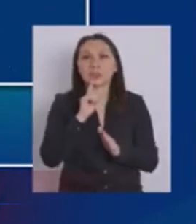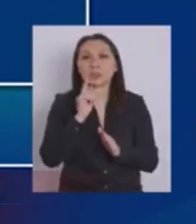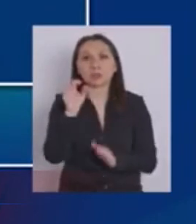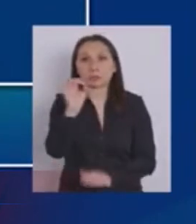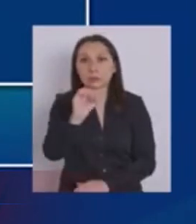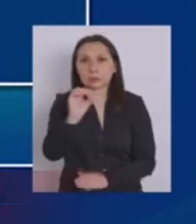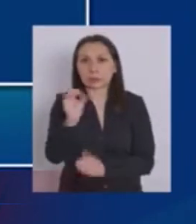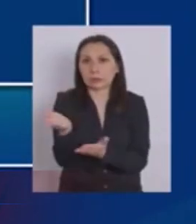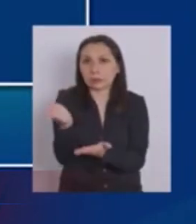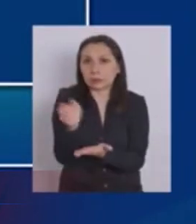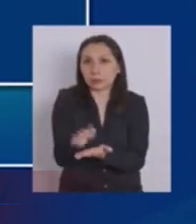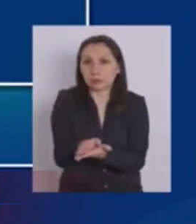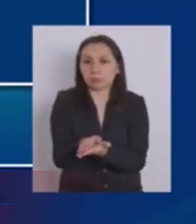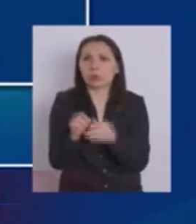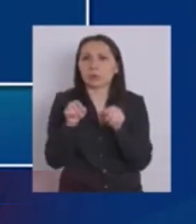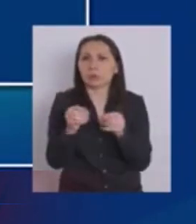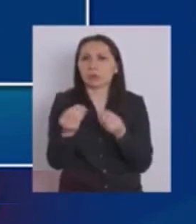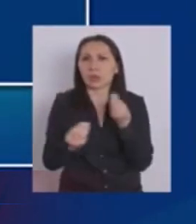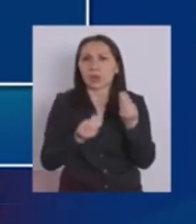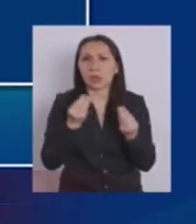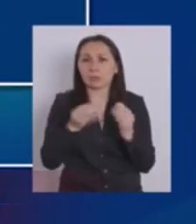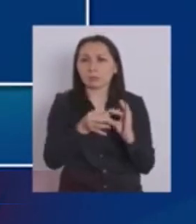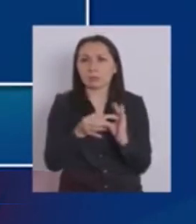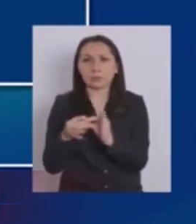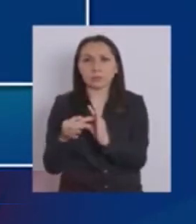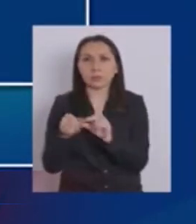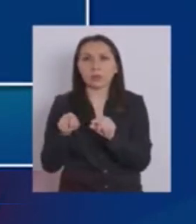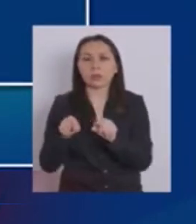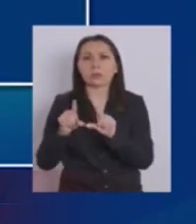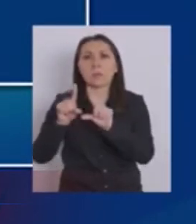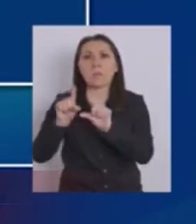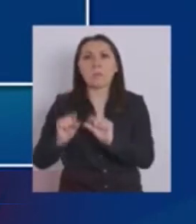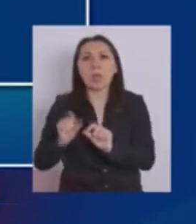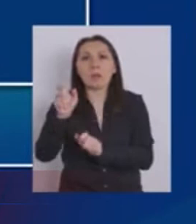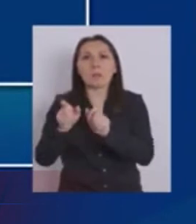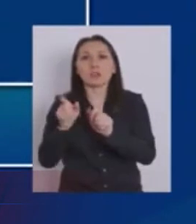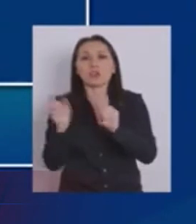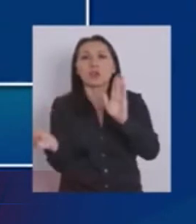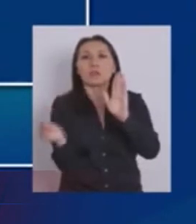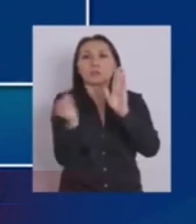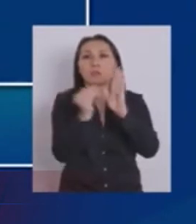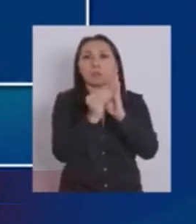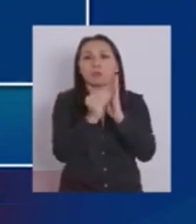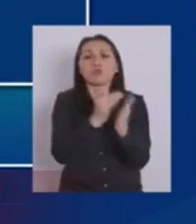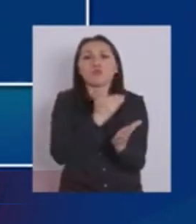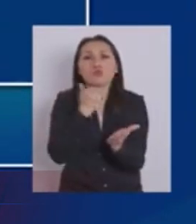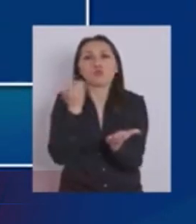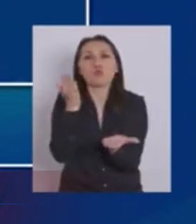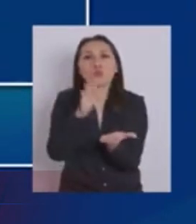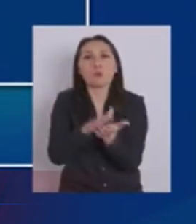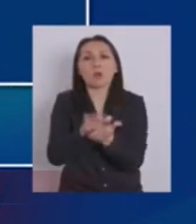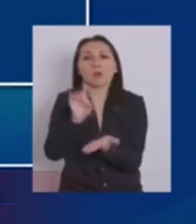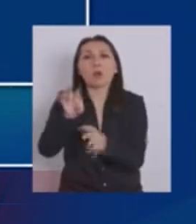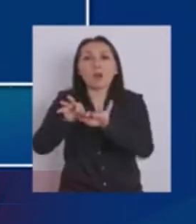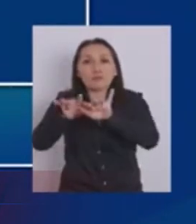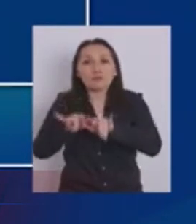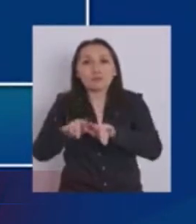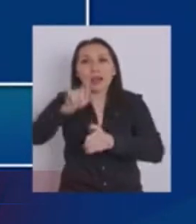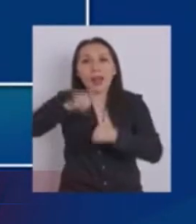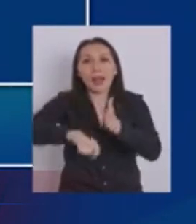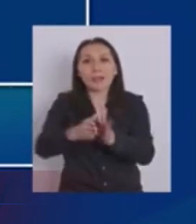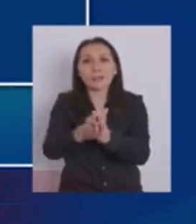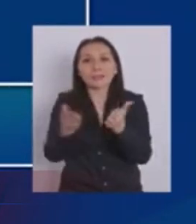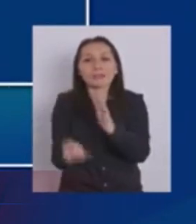decesos y esto debido principalmente a la menor inscripción desde funciones ingresadas en el registro civil